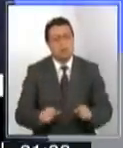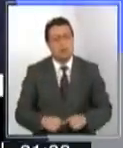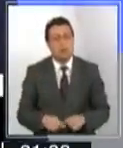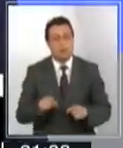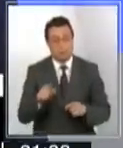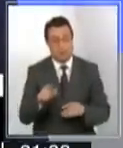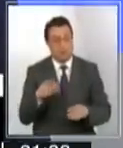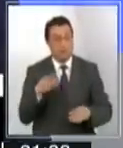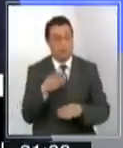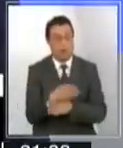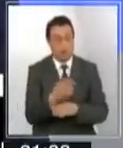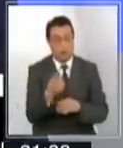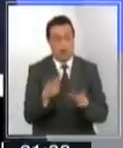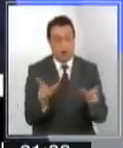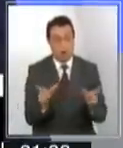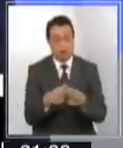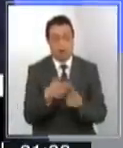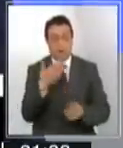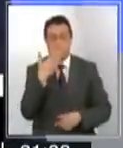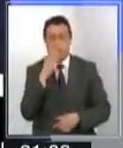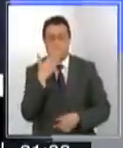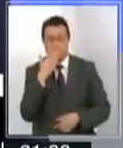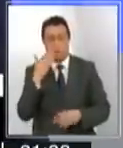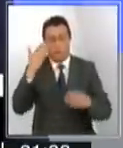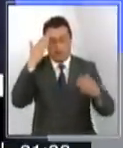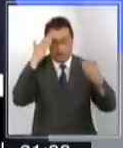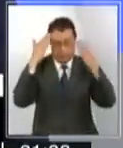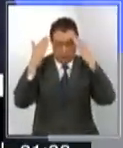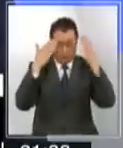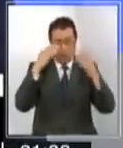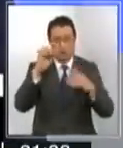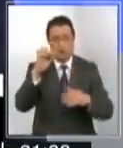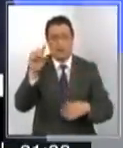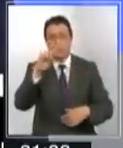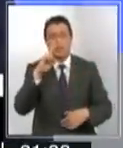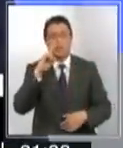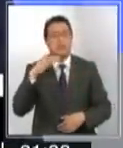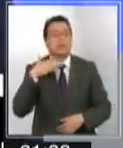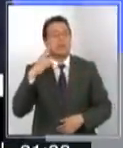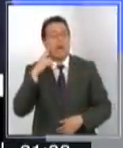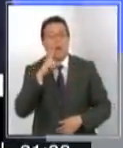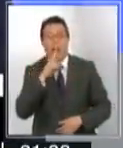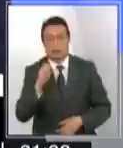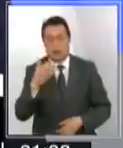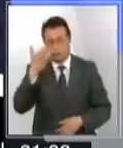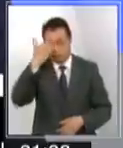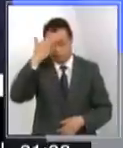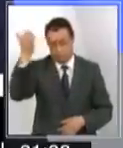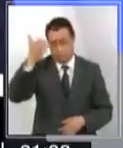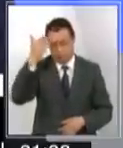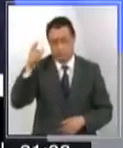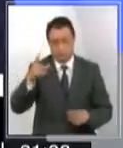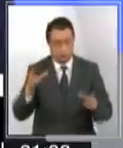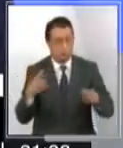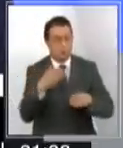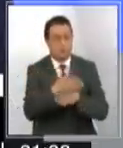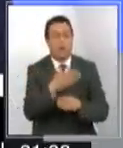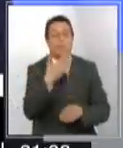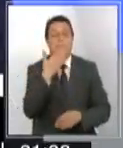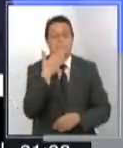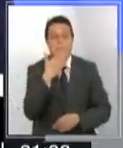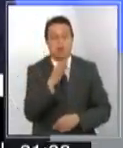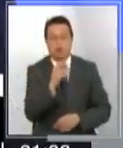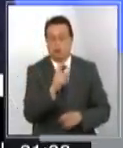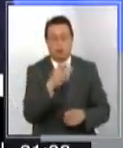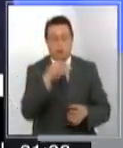comisión, fueron varios expertos, ¿eh?, varios psicólogos, varios psiquiatras. Todos los psiquiatras más prestigiados desaconsejan el uso de la marihuana